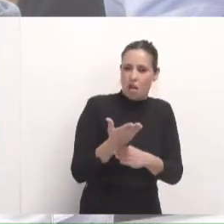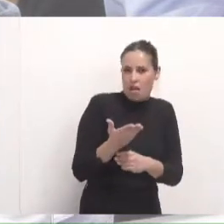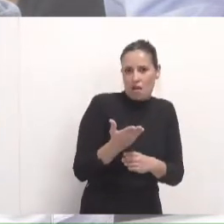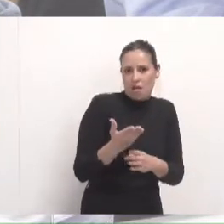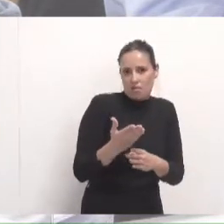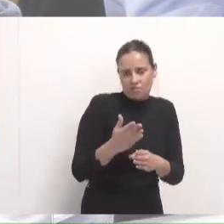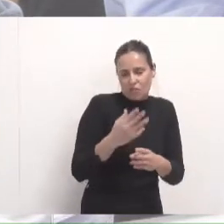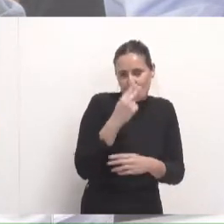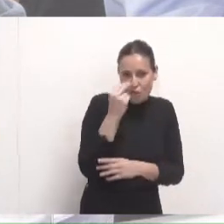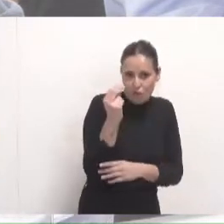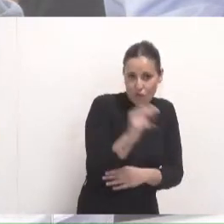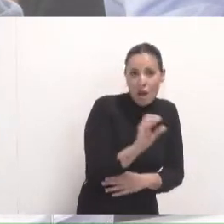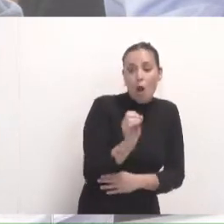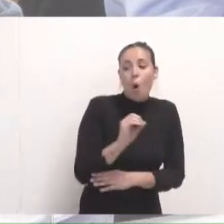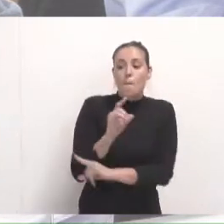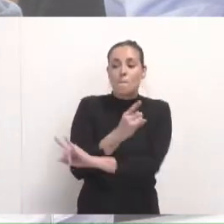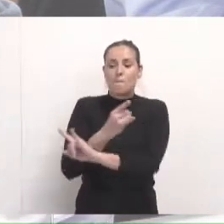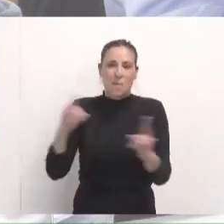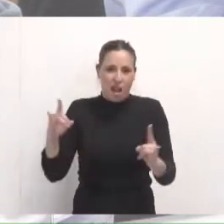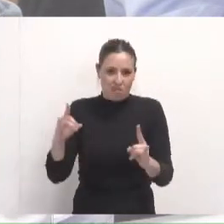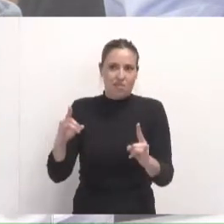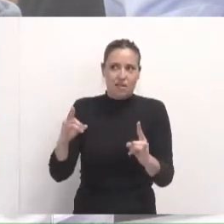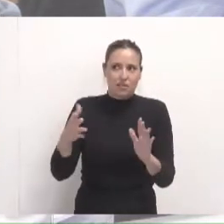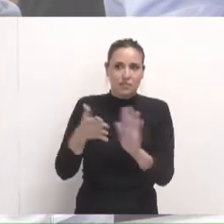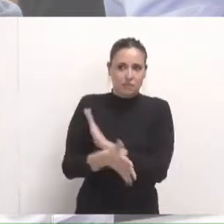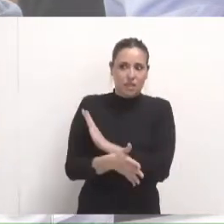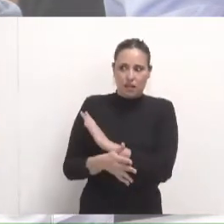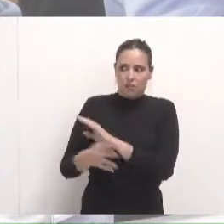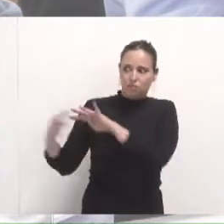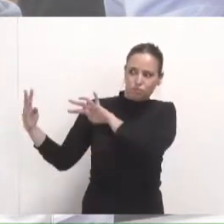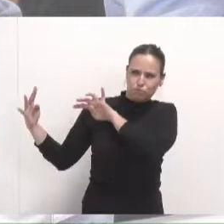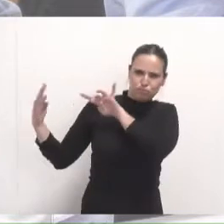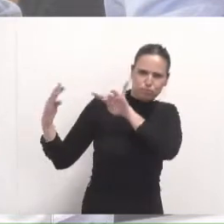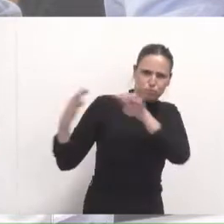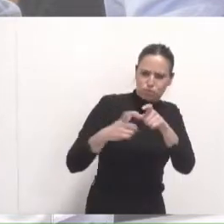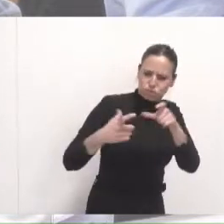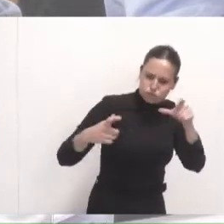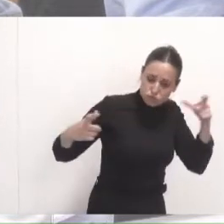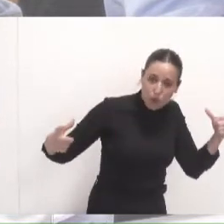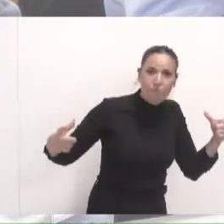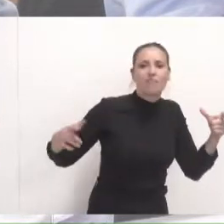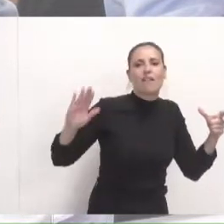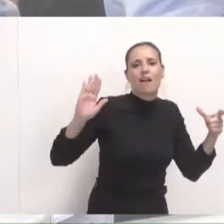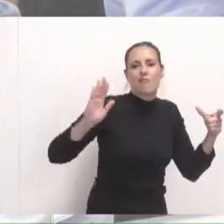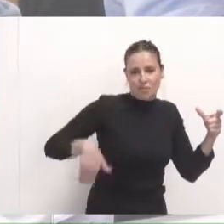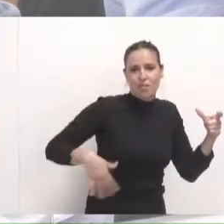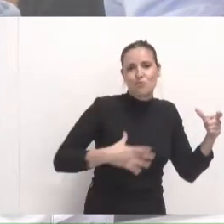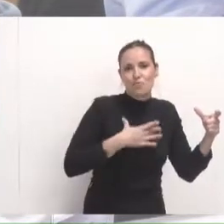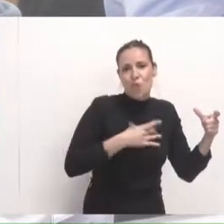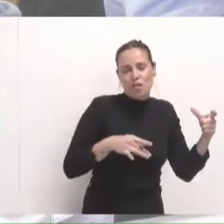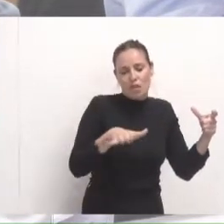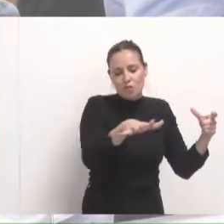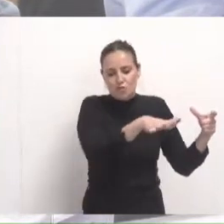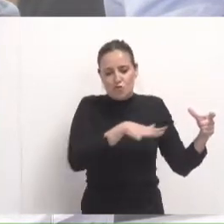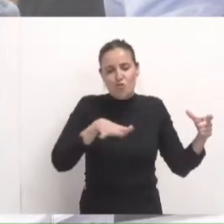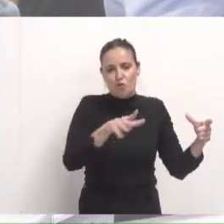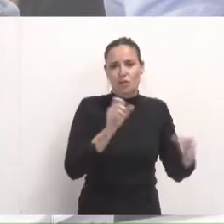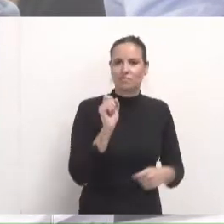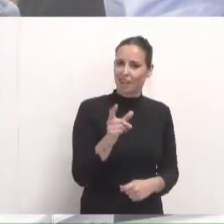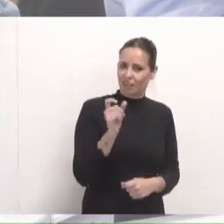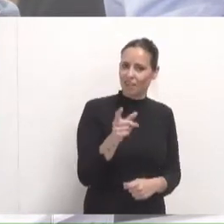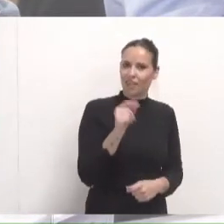leñosas también, con altas densidades de población de este tipo de insectos, pues nos podemos encontrar también que sea un lugar habitual para este